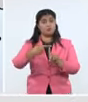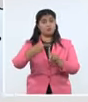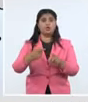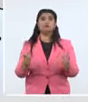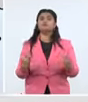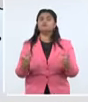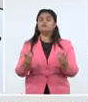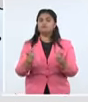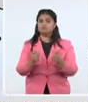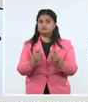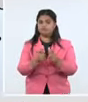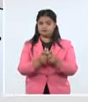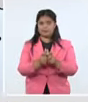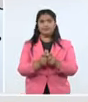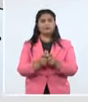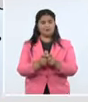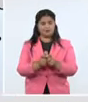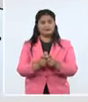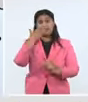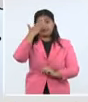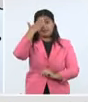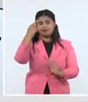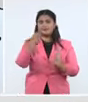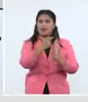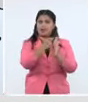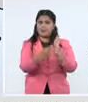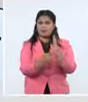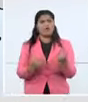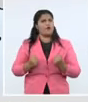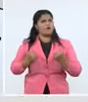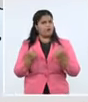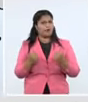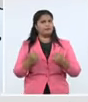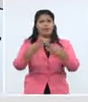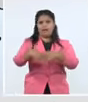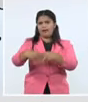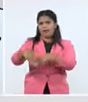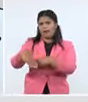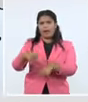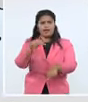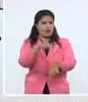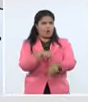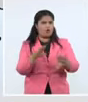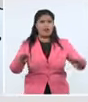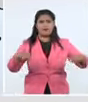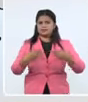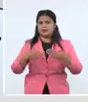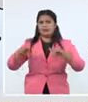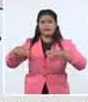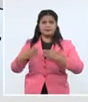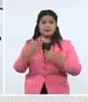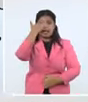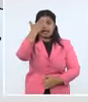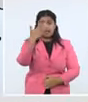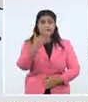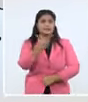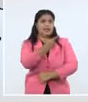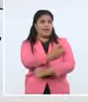consecuencia de las medidas que se adoptan, de la vacunación de su población. La